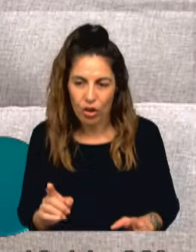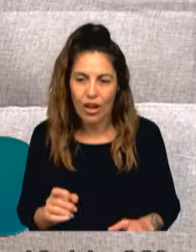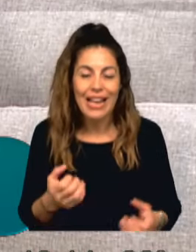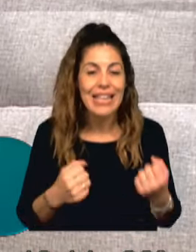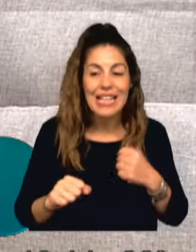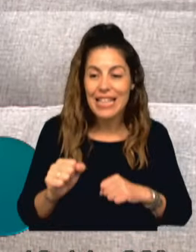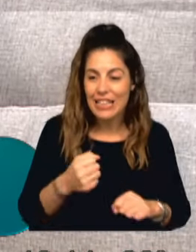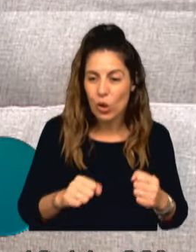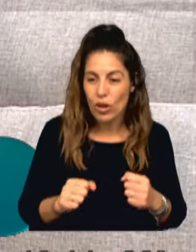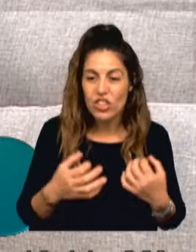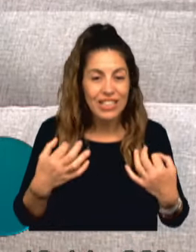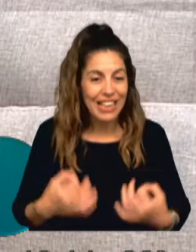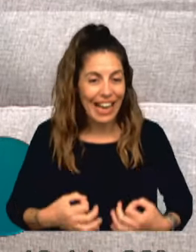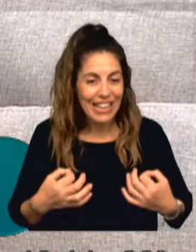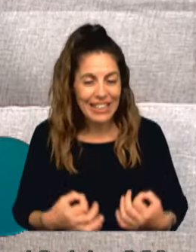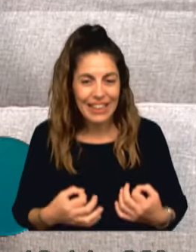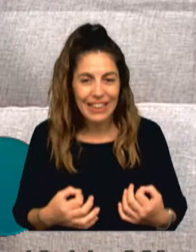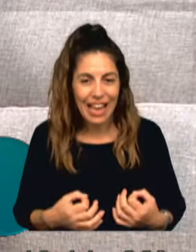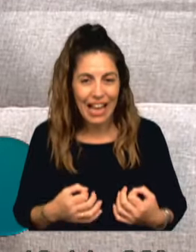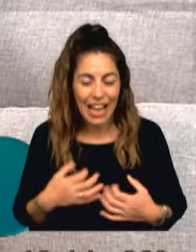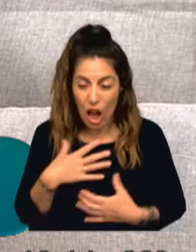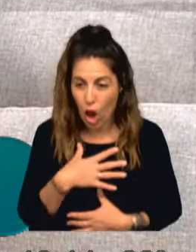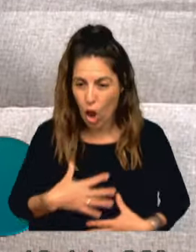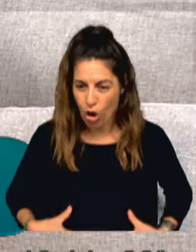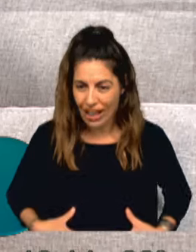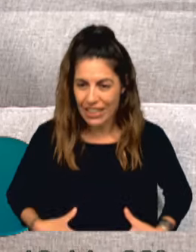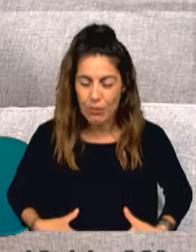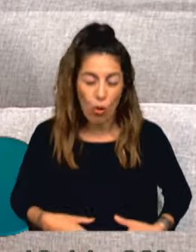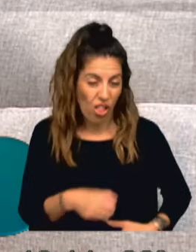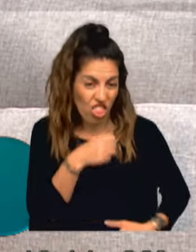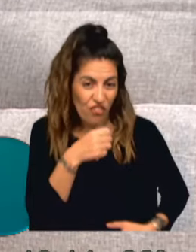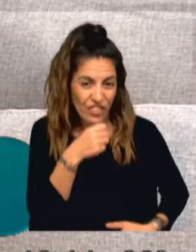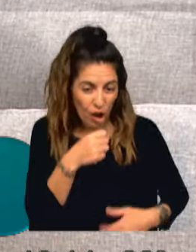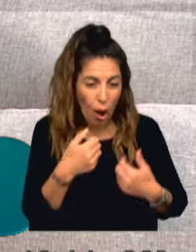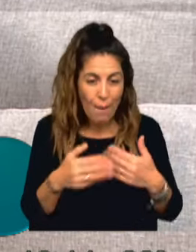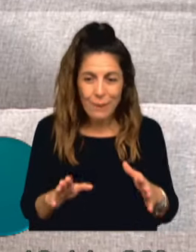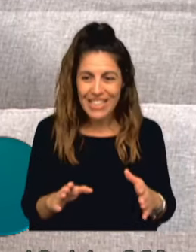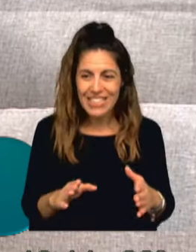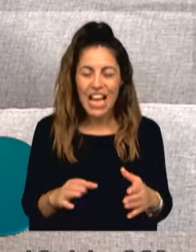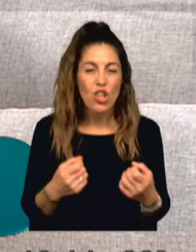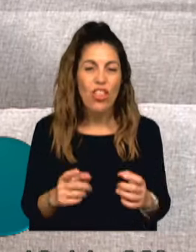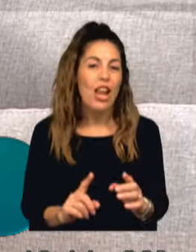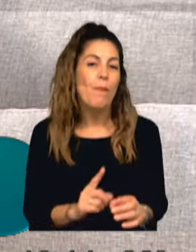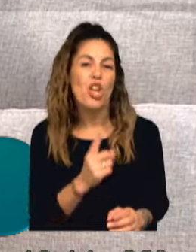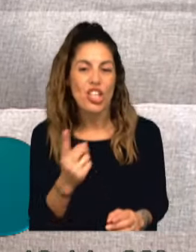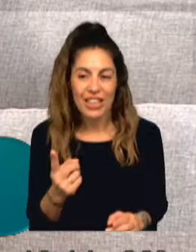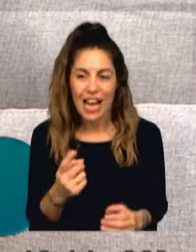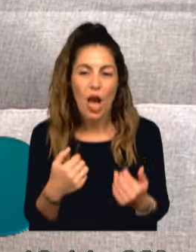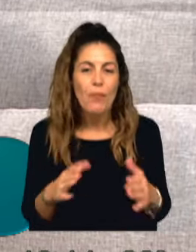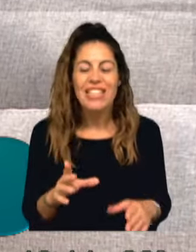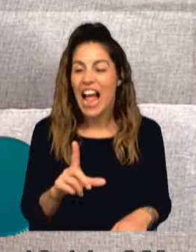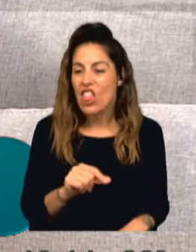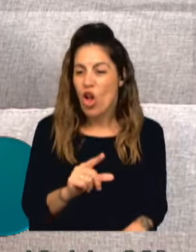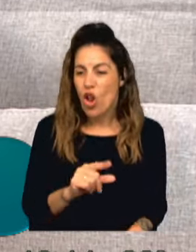articulaciones en realidad el organismo cuando es veterano empiezan a a no darle tanta prioridad y empiezan a tener